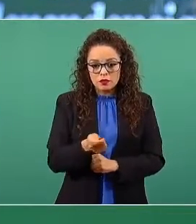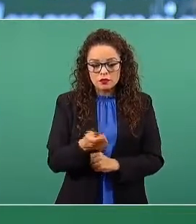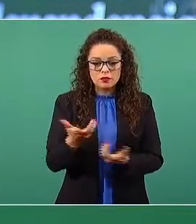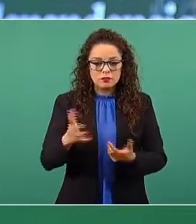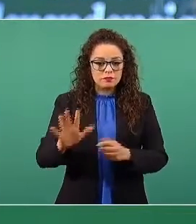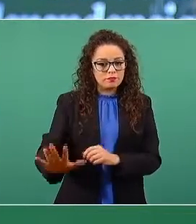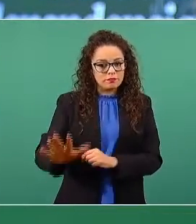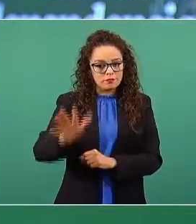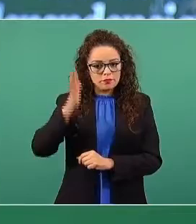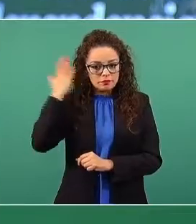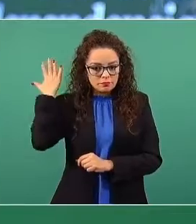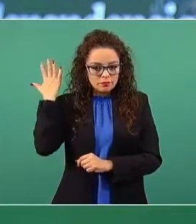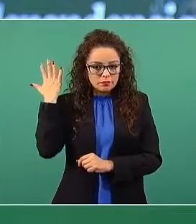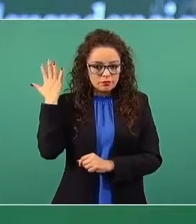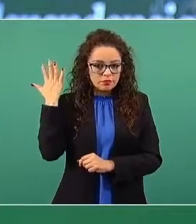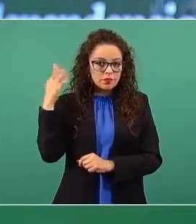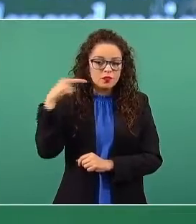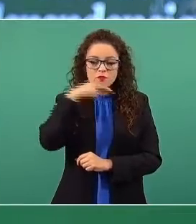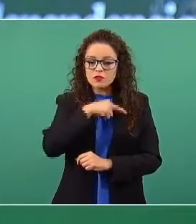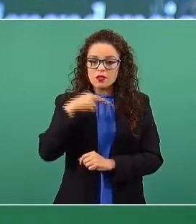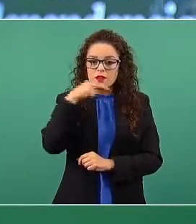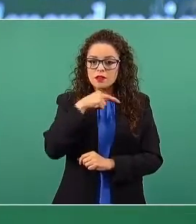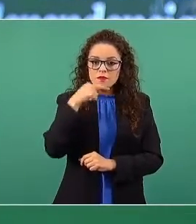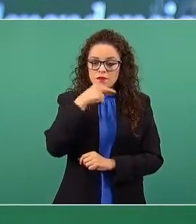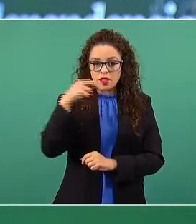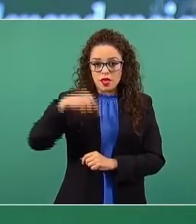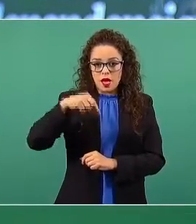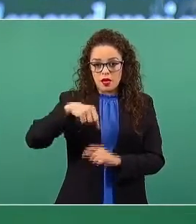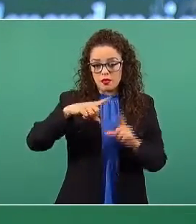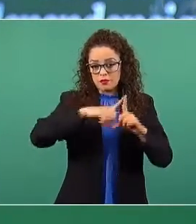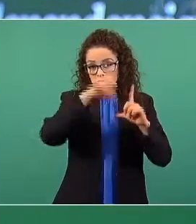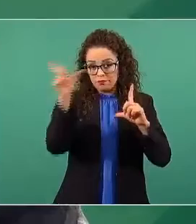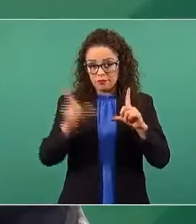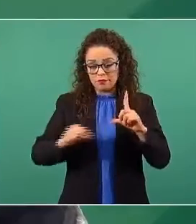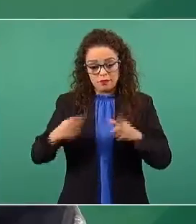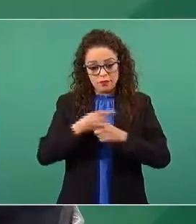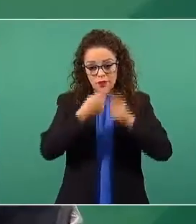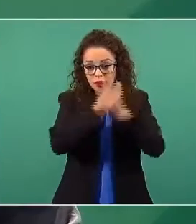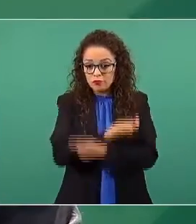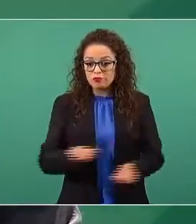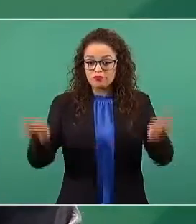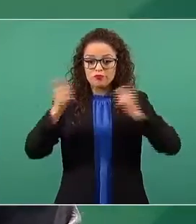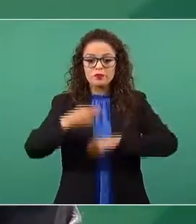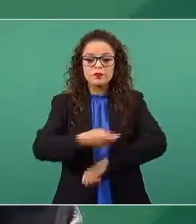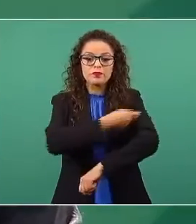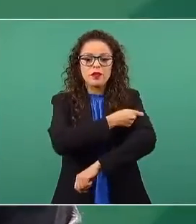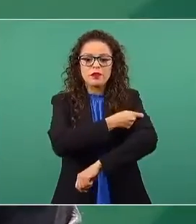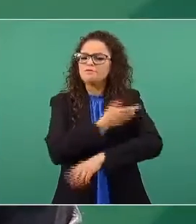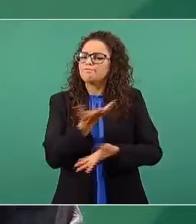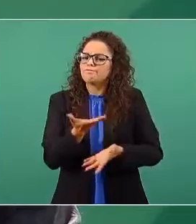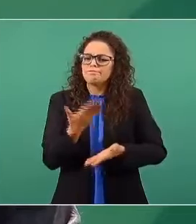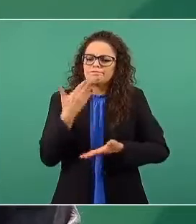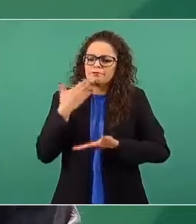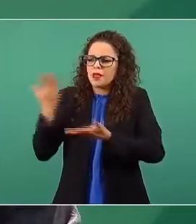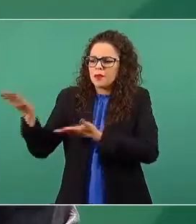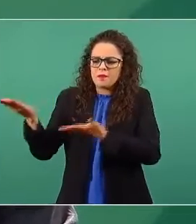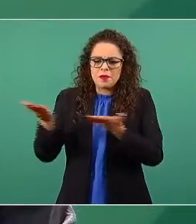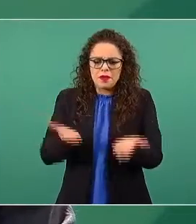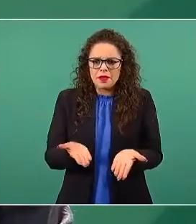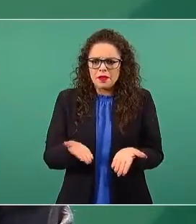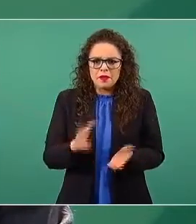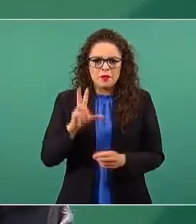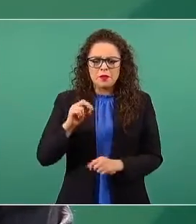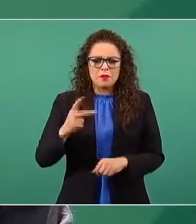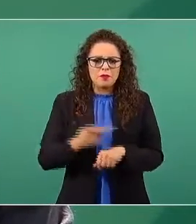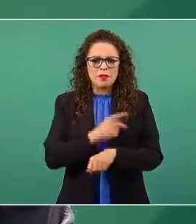acelerada y creciente con la que está funcionando el programa de vacunación en México, desde luego es bienvenido, no importa cuál haya